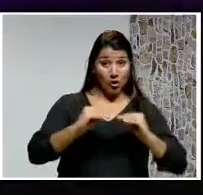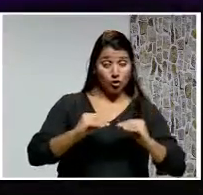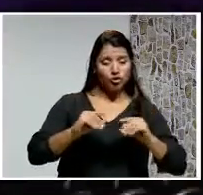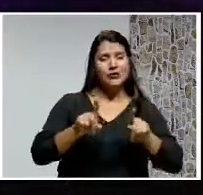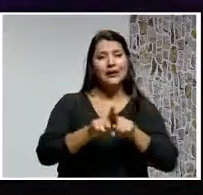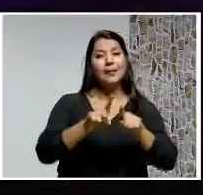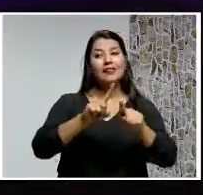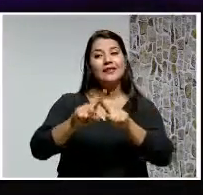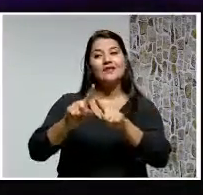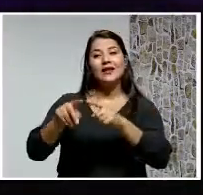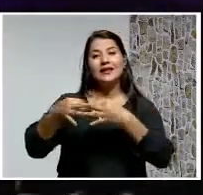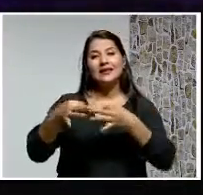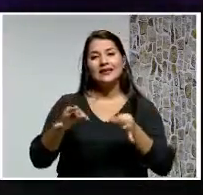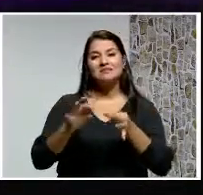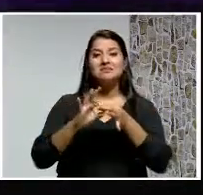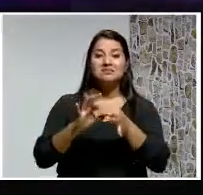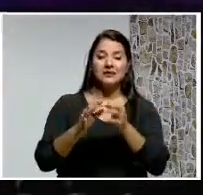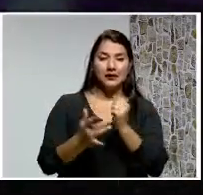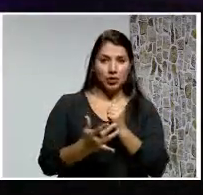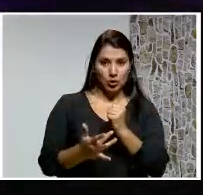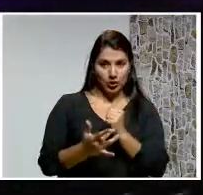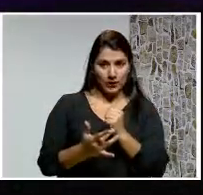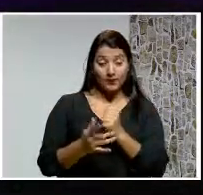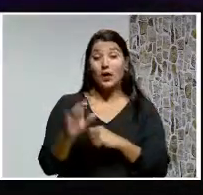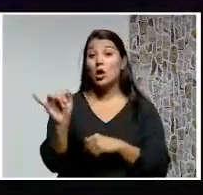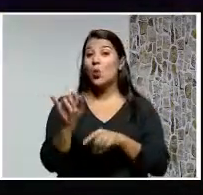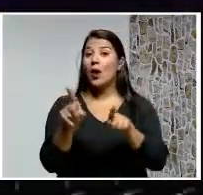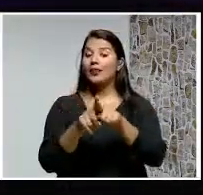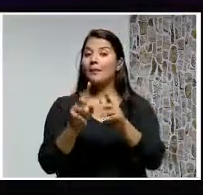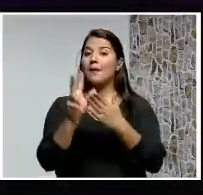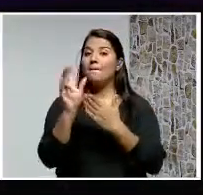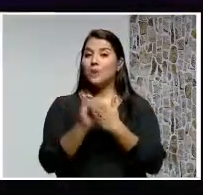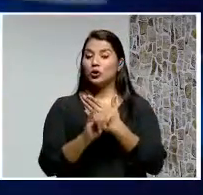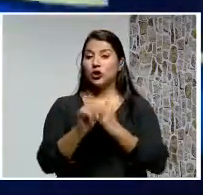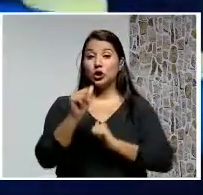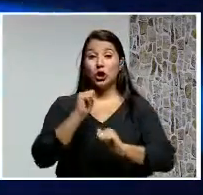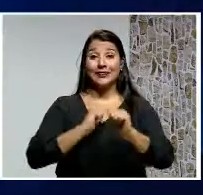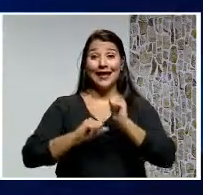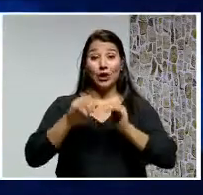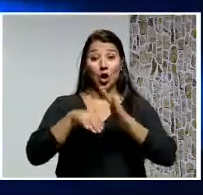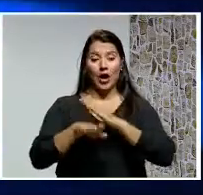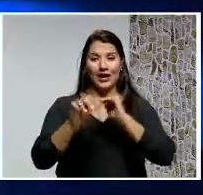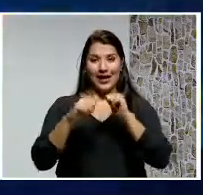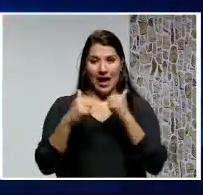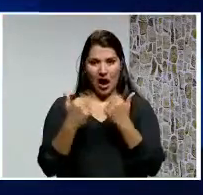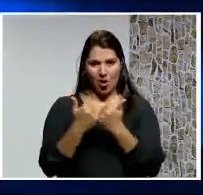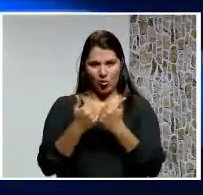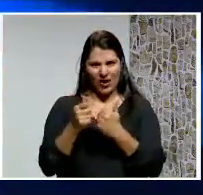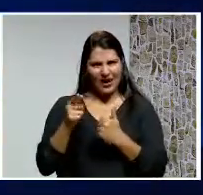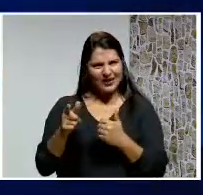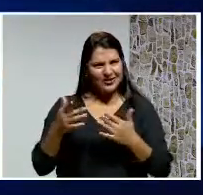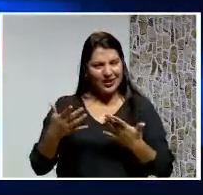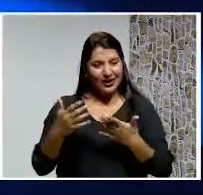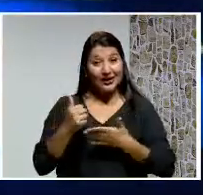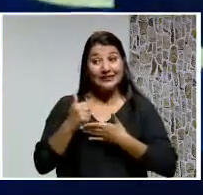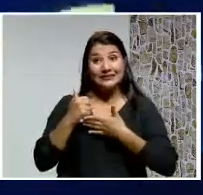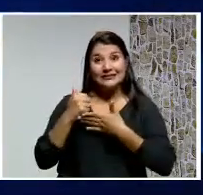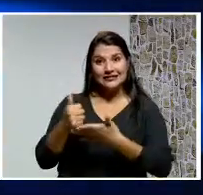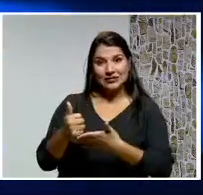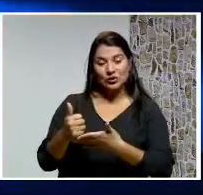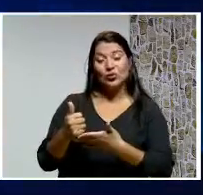diferentes talleres como de tecnología, así como el proyecto de teatro en el aula, el cual impactará a